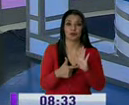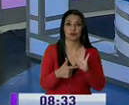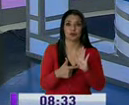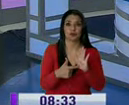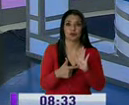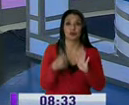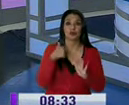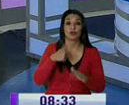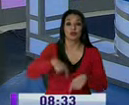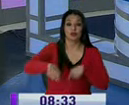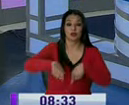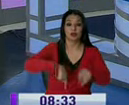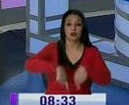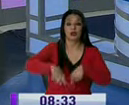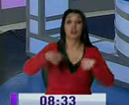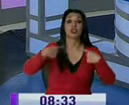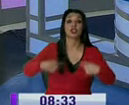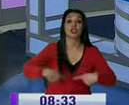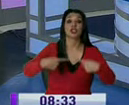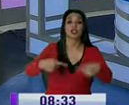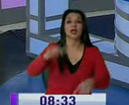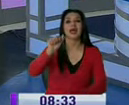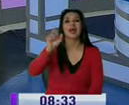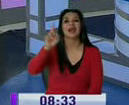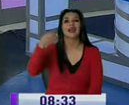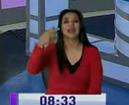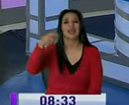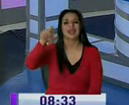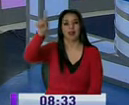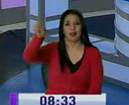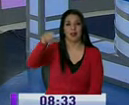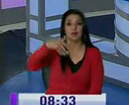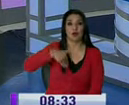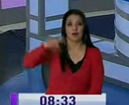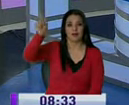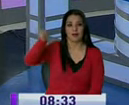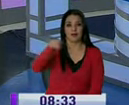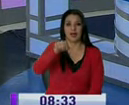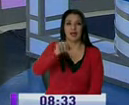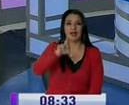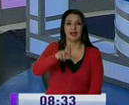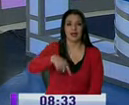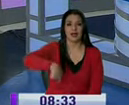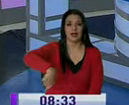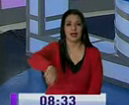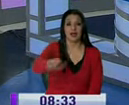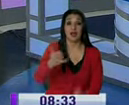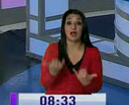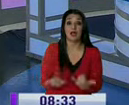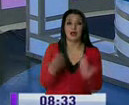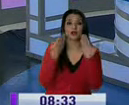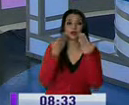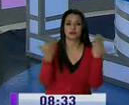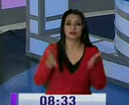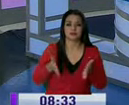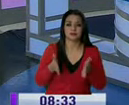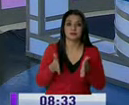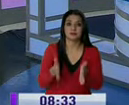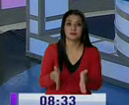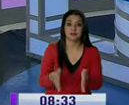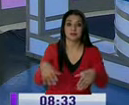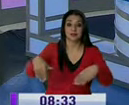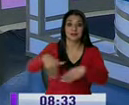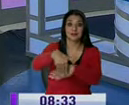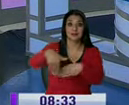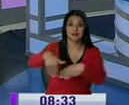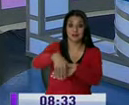Uh-huh. Yo bajo todos los días por la Argelia, porque uh-huh. por la Simón Bolívar es un paso más directo. Hoy día, nuevamente, no sé cómo se llama esta calle, en la